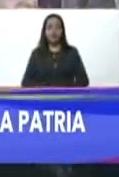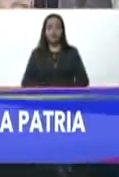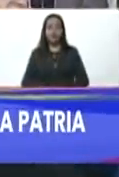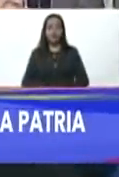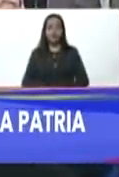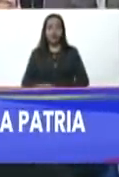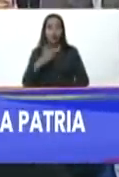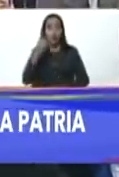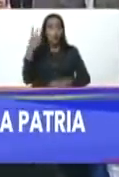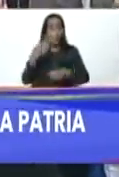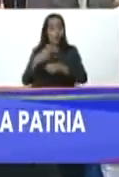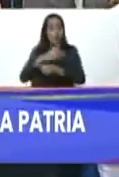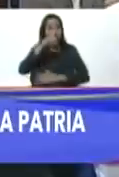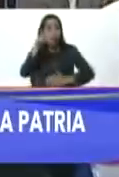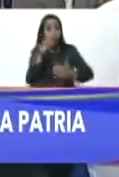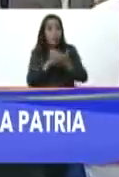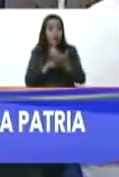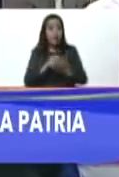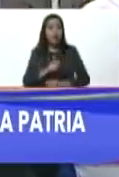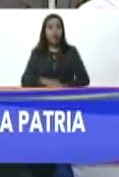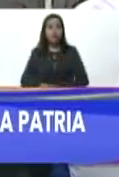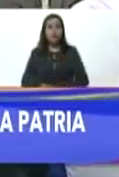Completo, un petro completo.